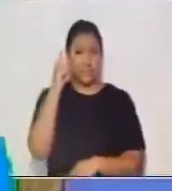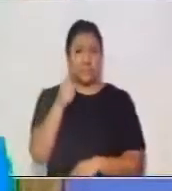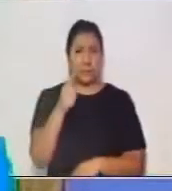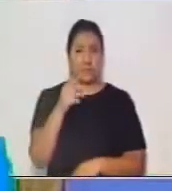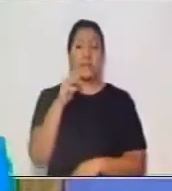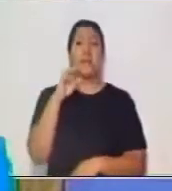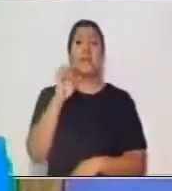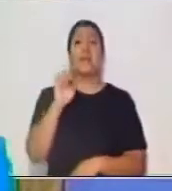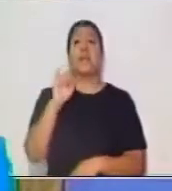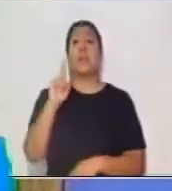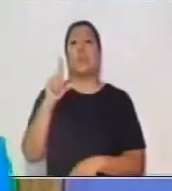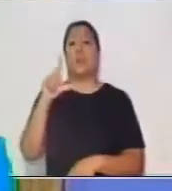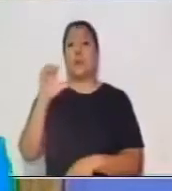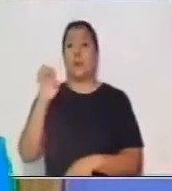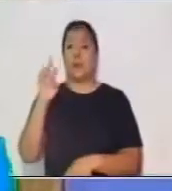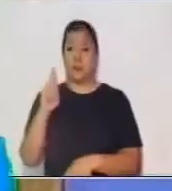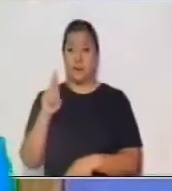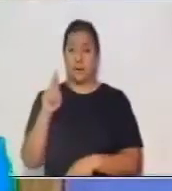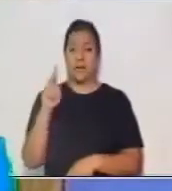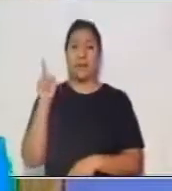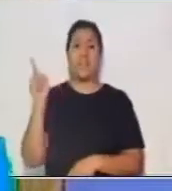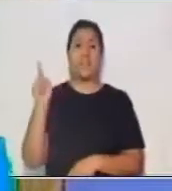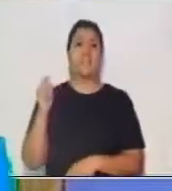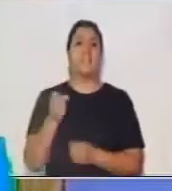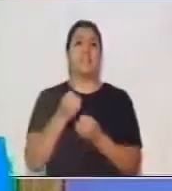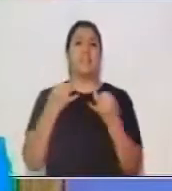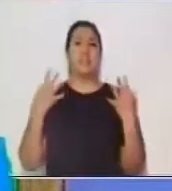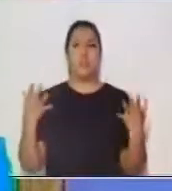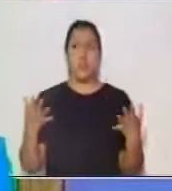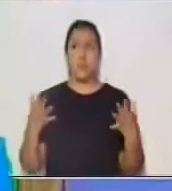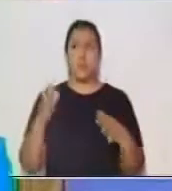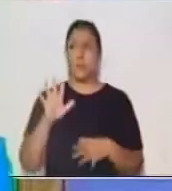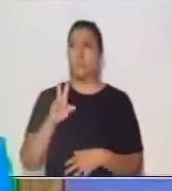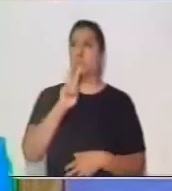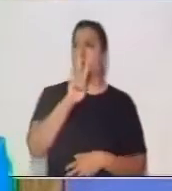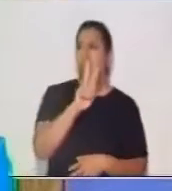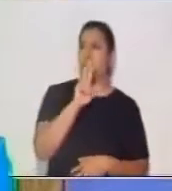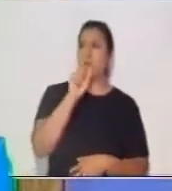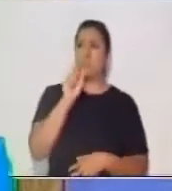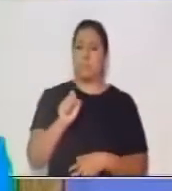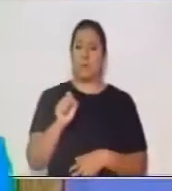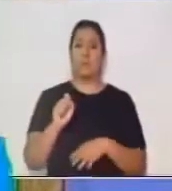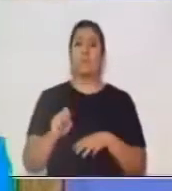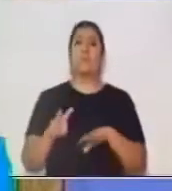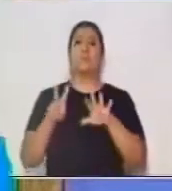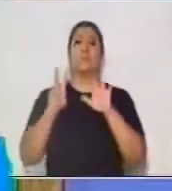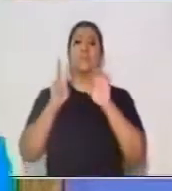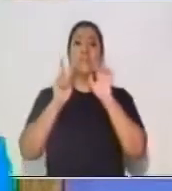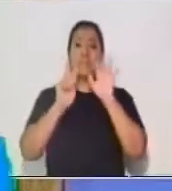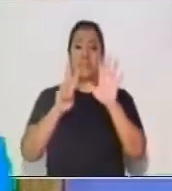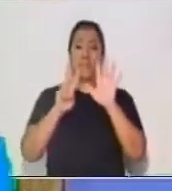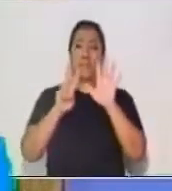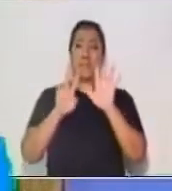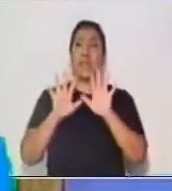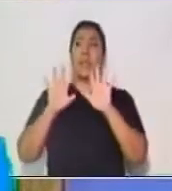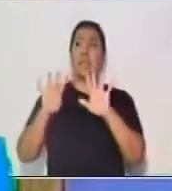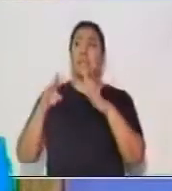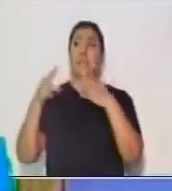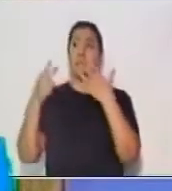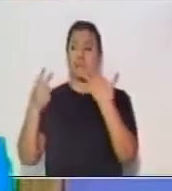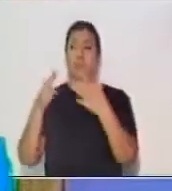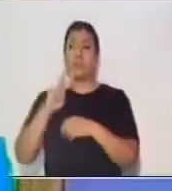No, nada más quiero que estemos bien, ¿sí? Yo estoy bien. Aquí la neta la que está mal eres tú. Luego nos vemos. No, Alex, por favor, no me